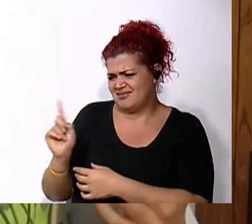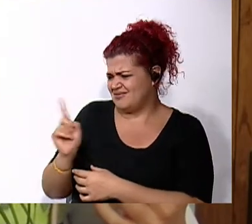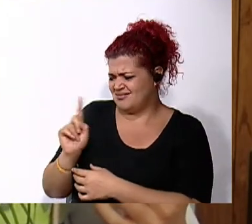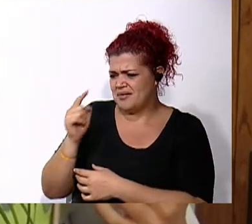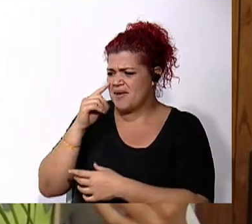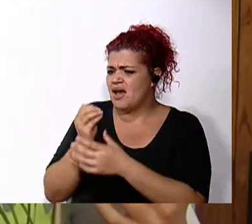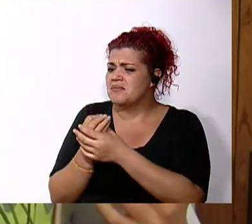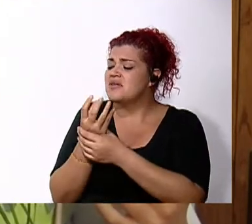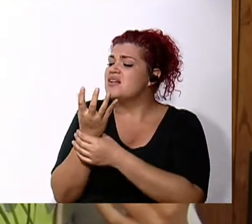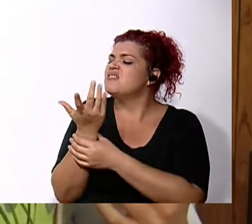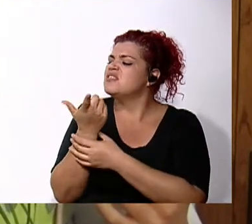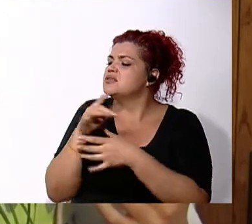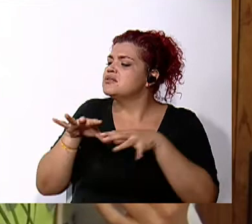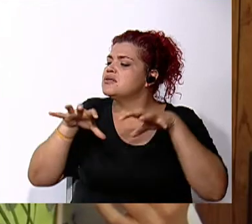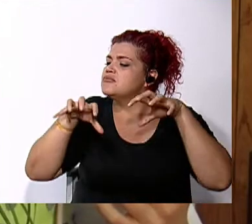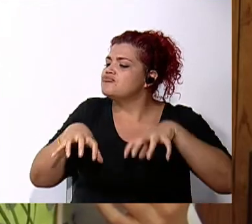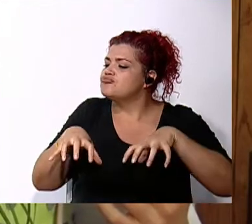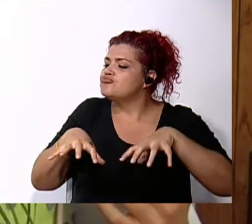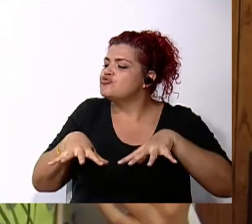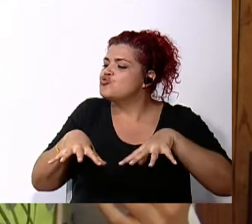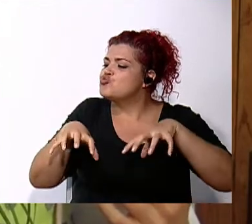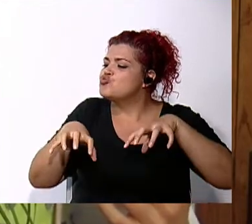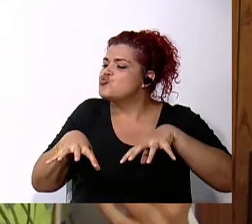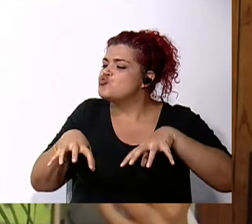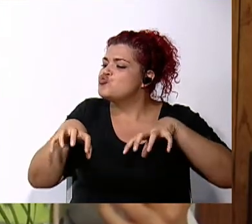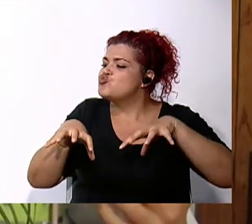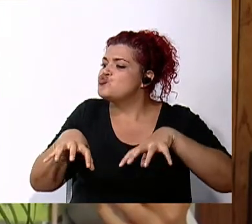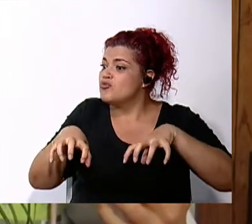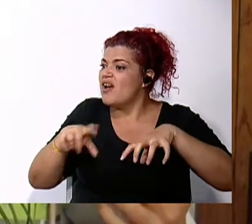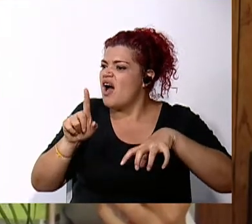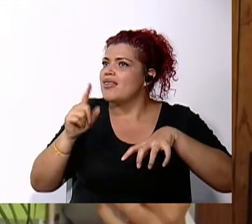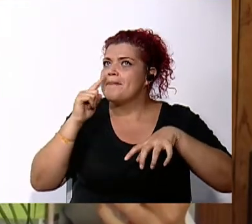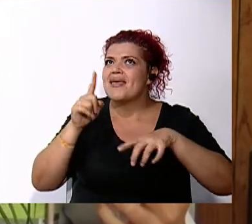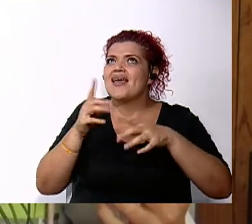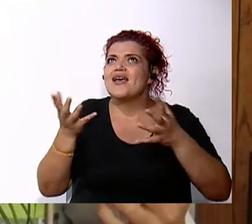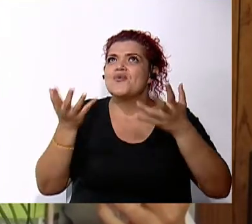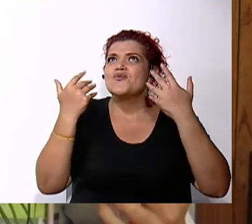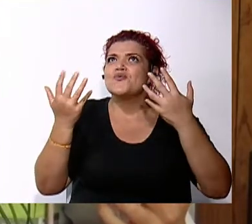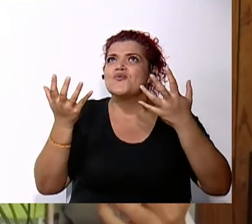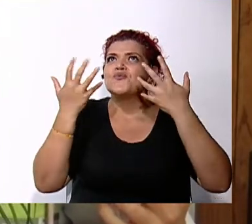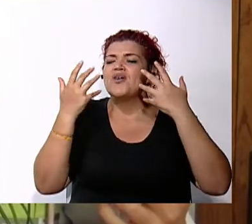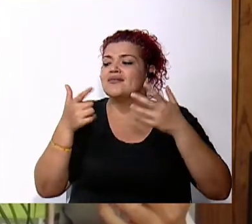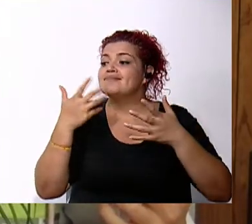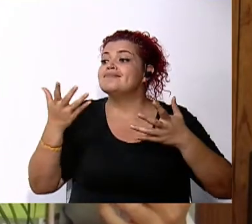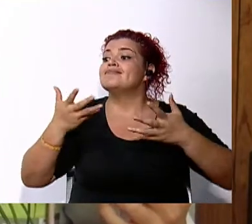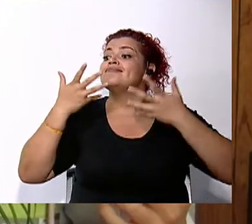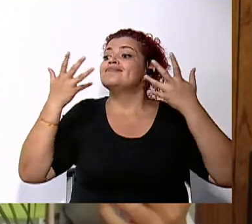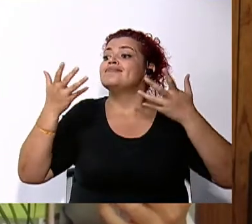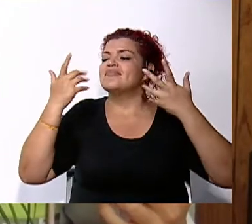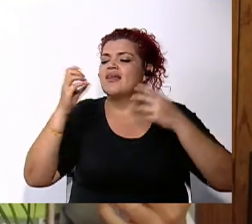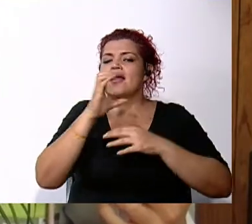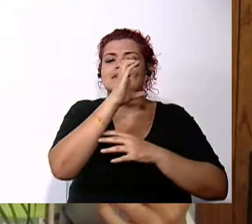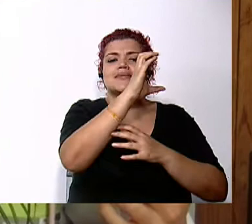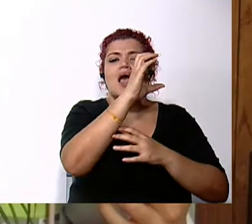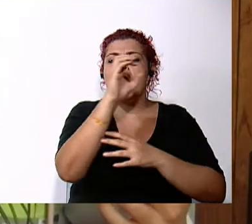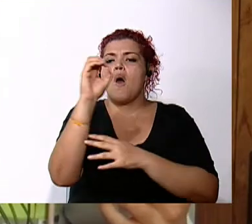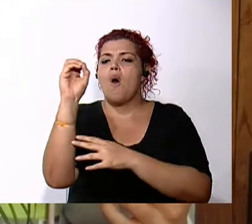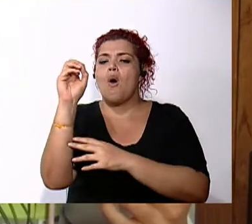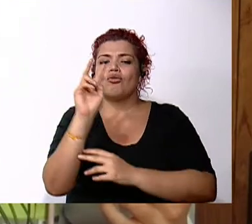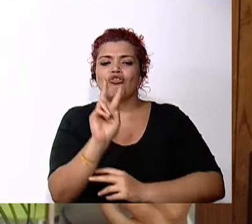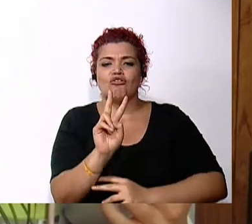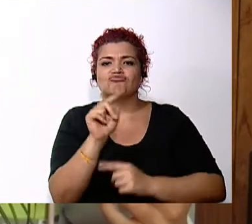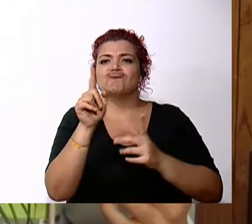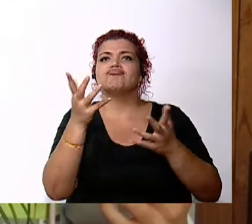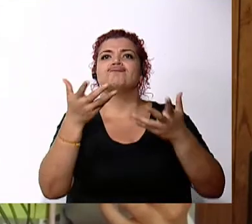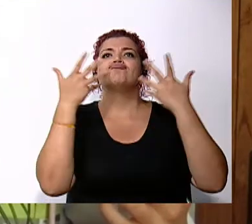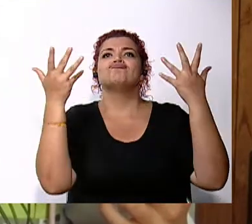plantas obtienen los nutrientes de un gas que hay en el aire, un gas atmosférico llamado CO2.